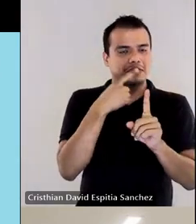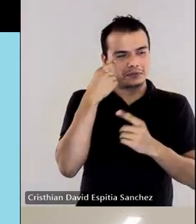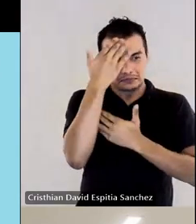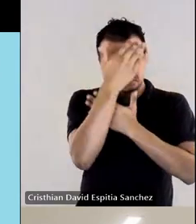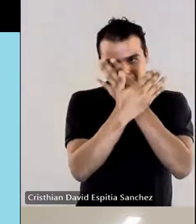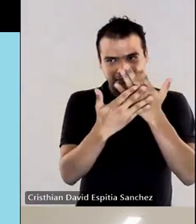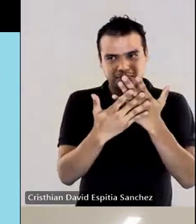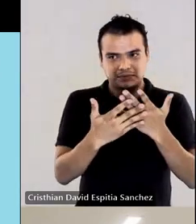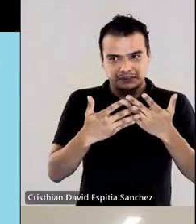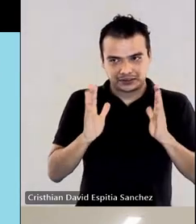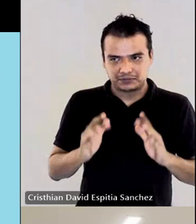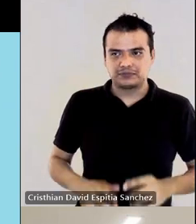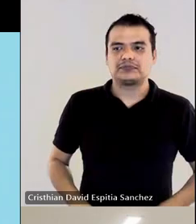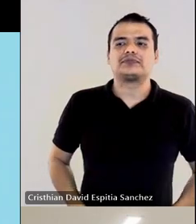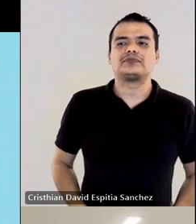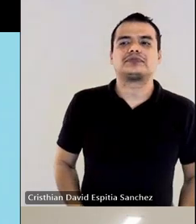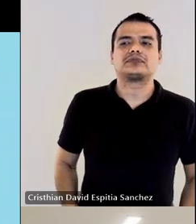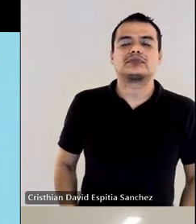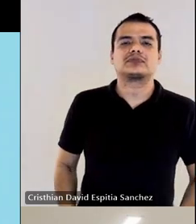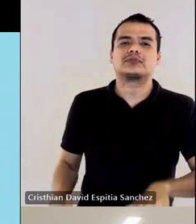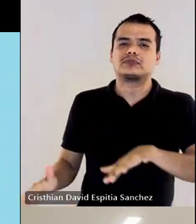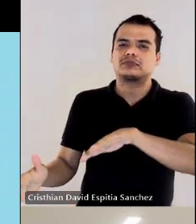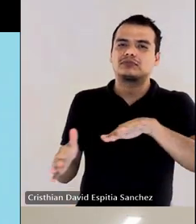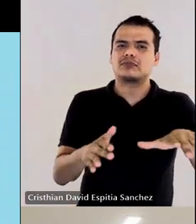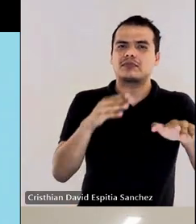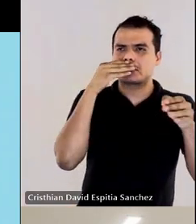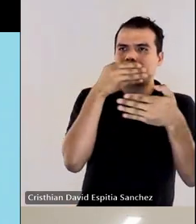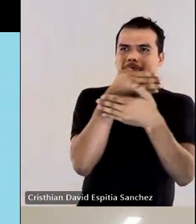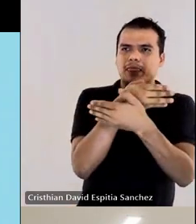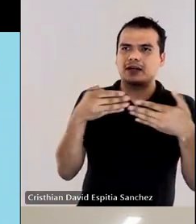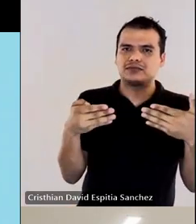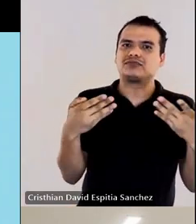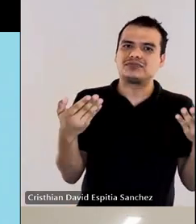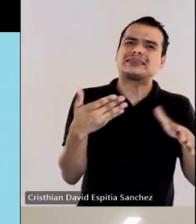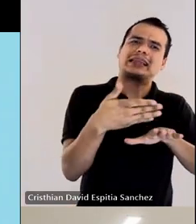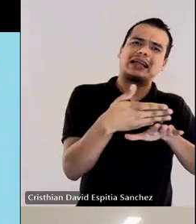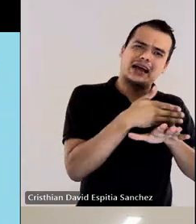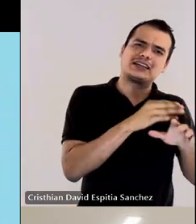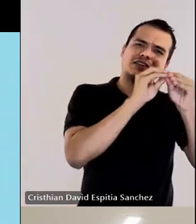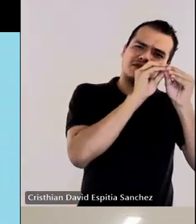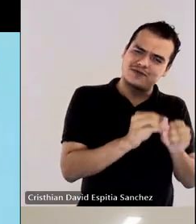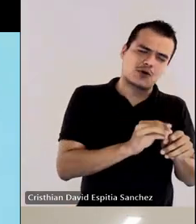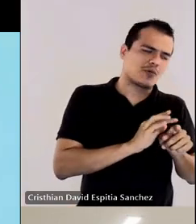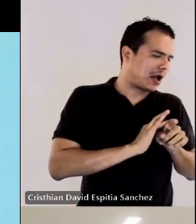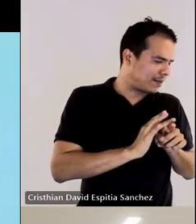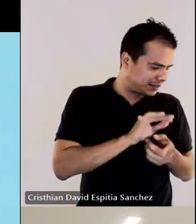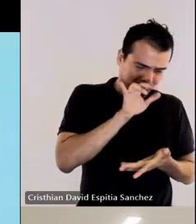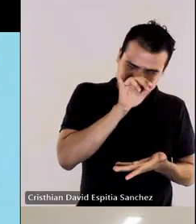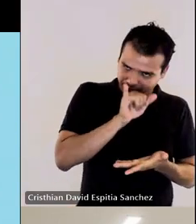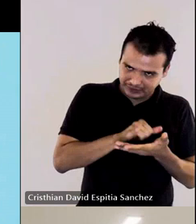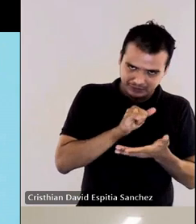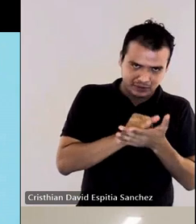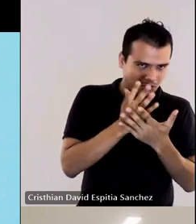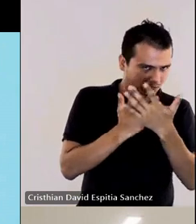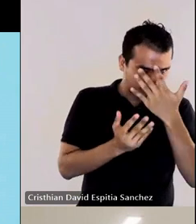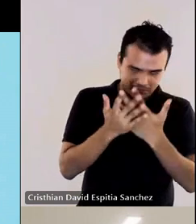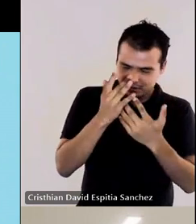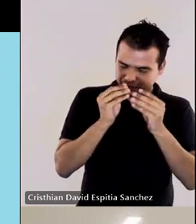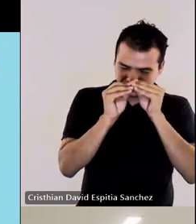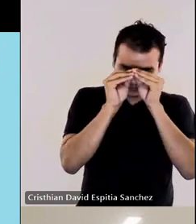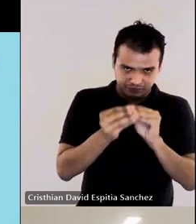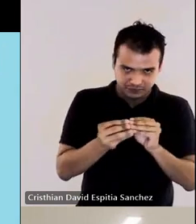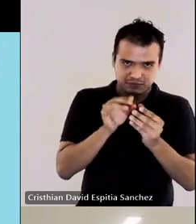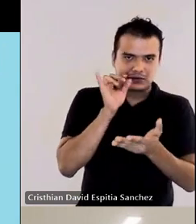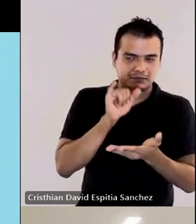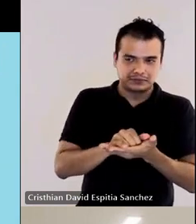En los niños utilizamos las mismas consideraciones anteriores, el talón de la mano, la línea intermamilar, el centro del pecho, la